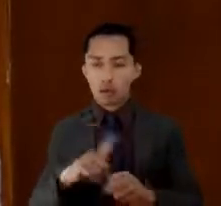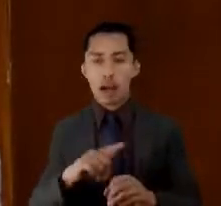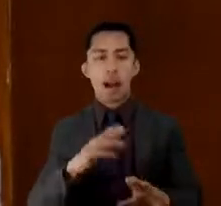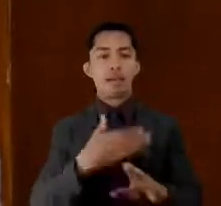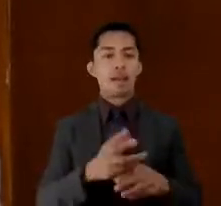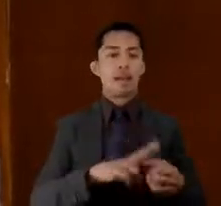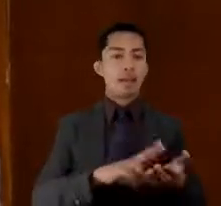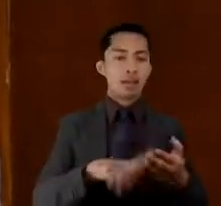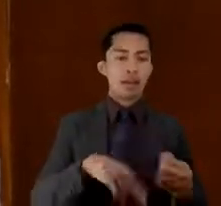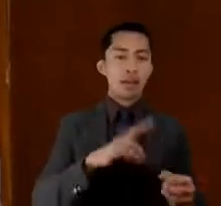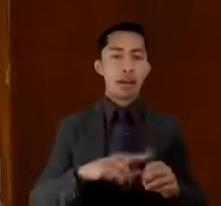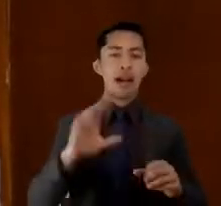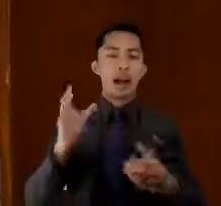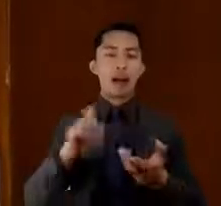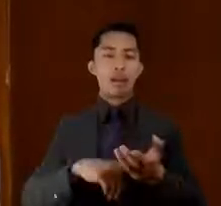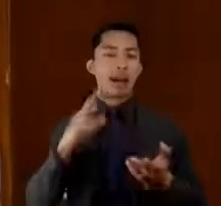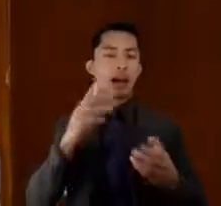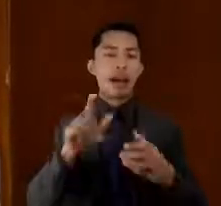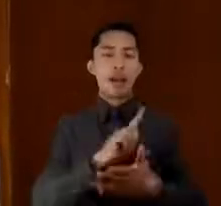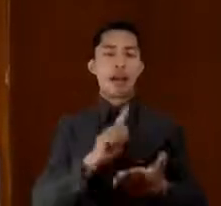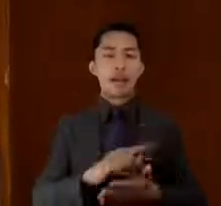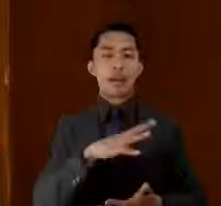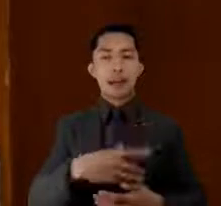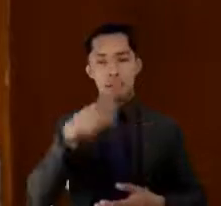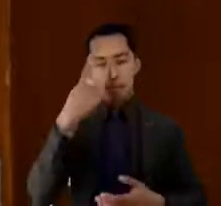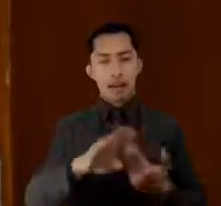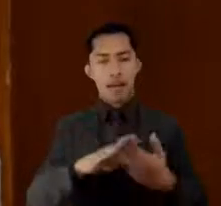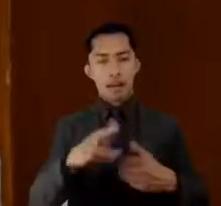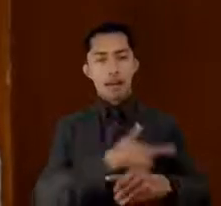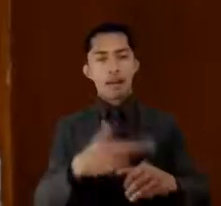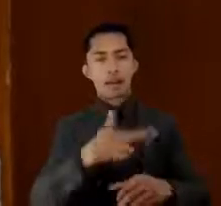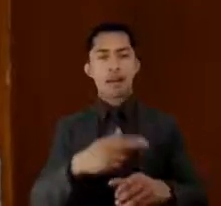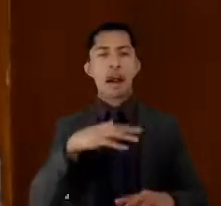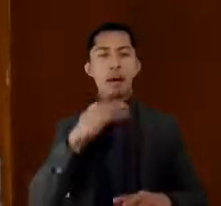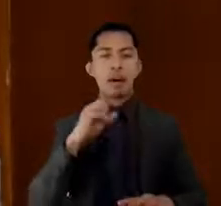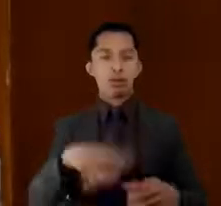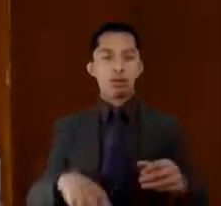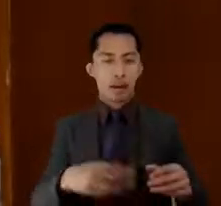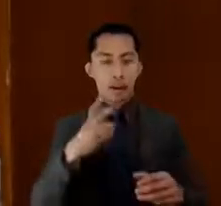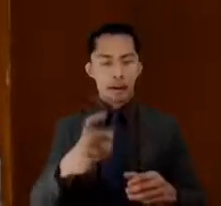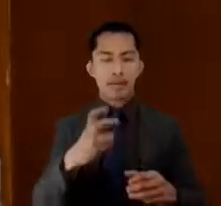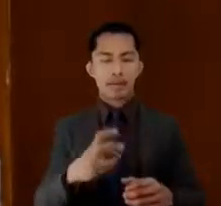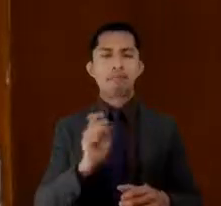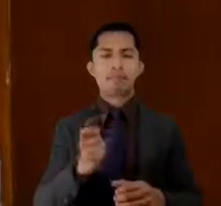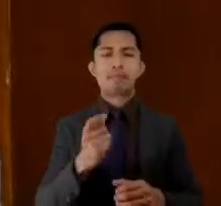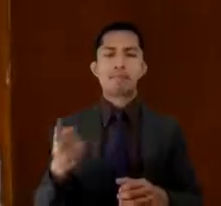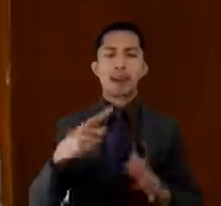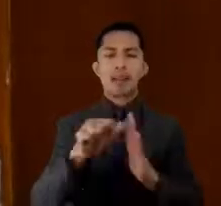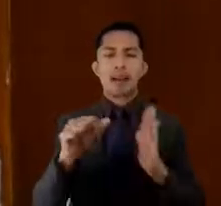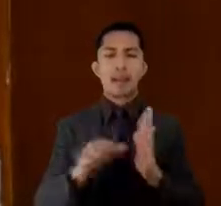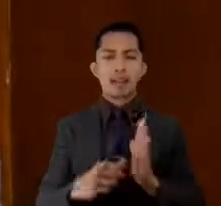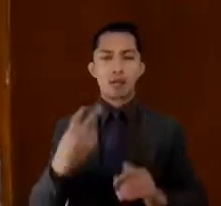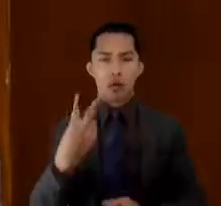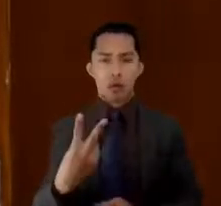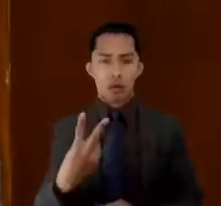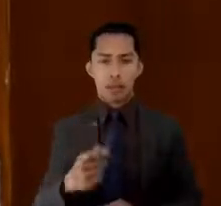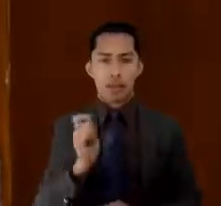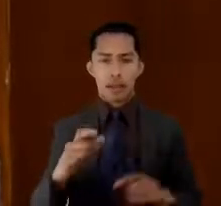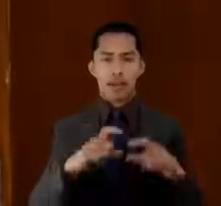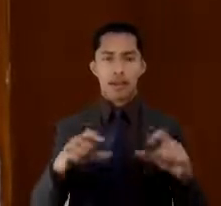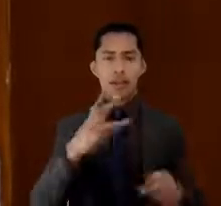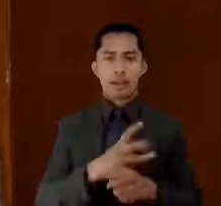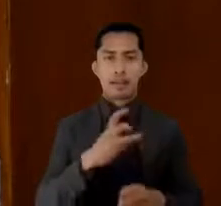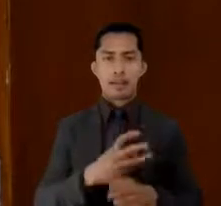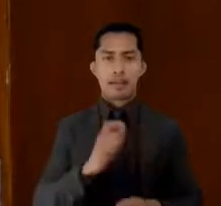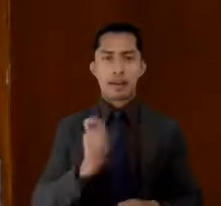de la Unión promulgó en 2003 la Ley General para la Prevención y Gestión Integral de Residuos, la cual establece en su artículo 2, fracción tercera,